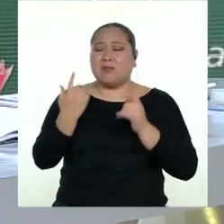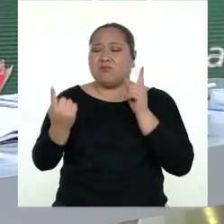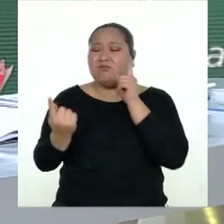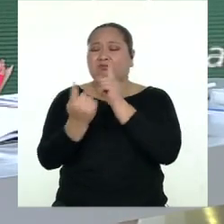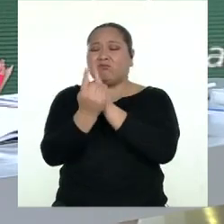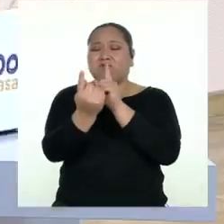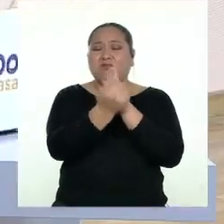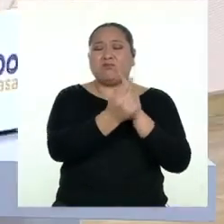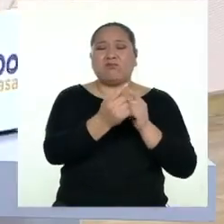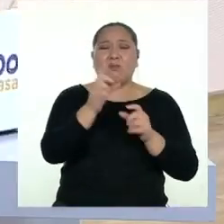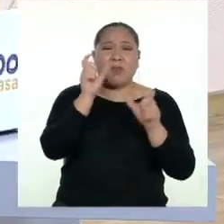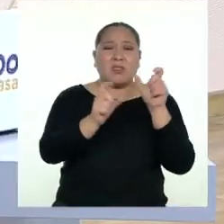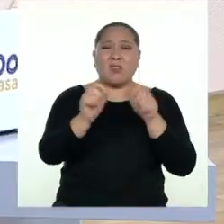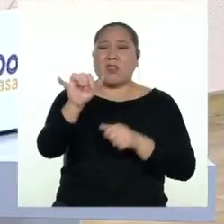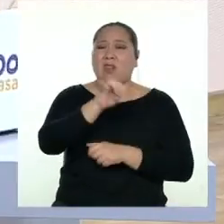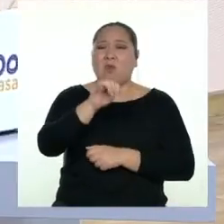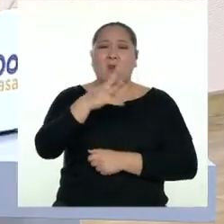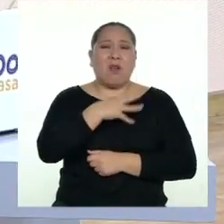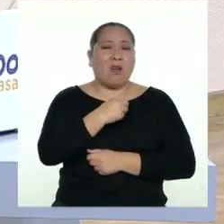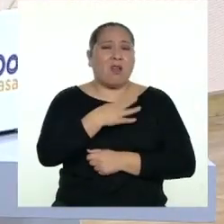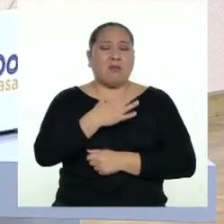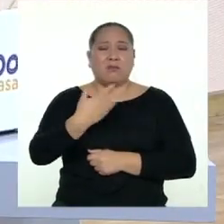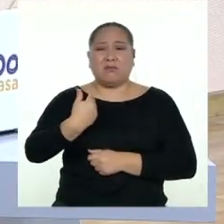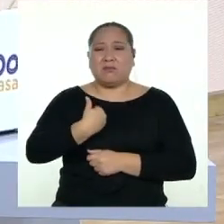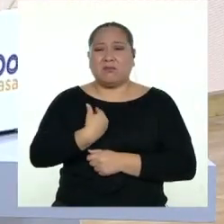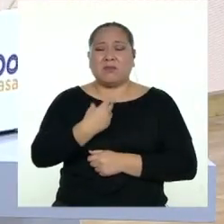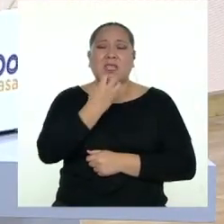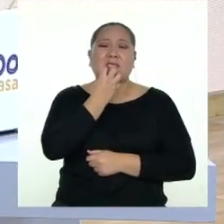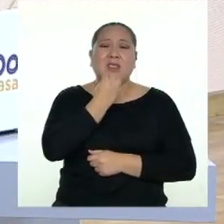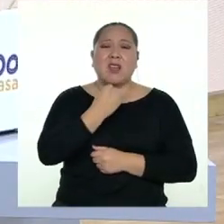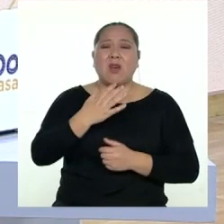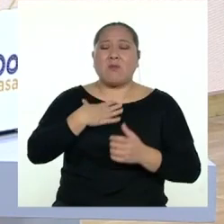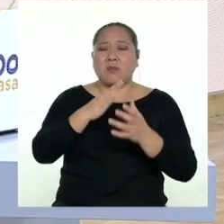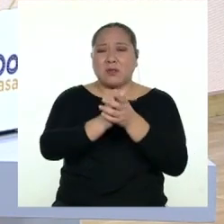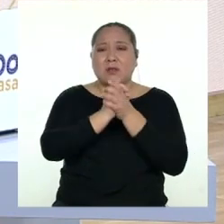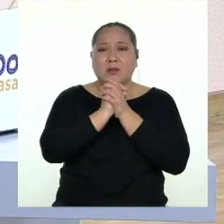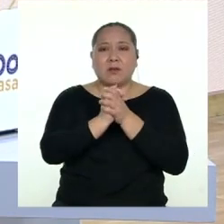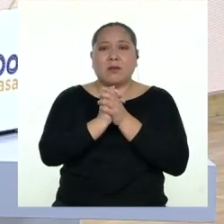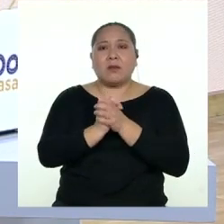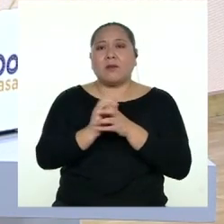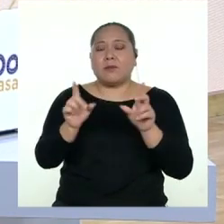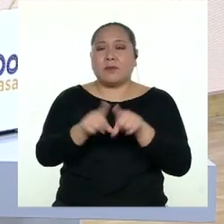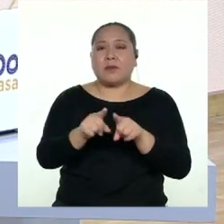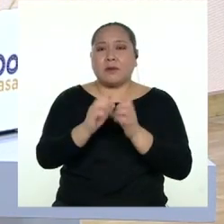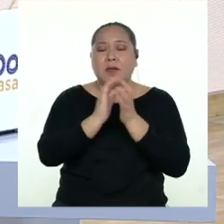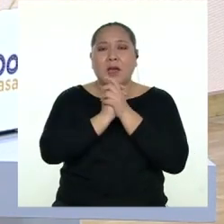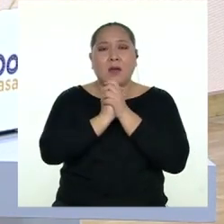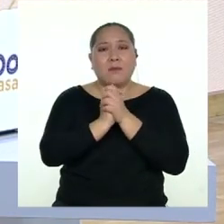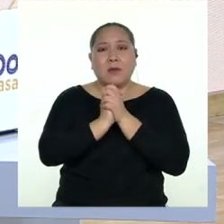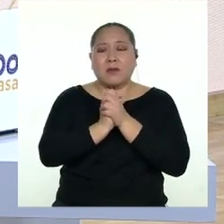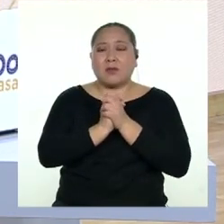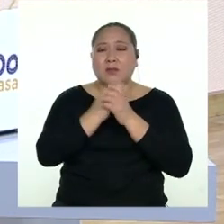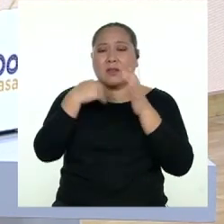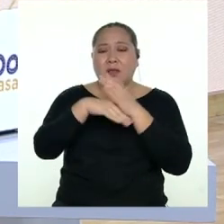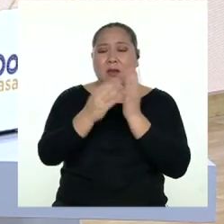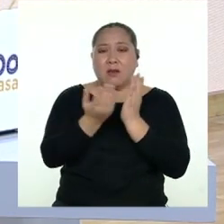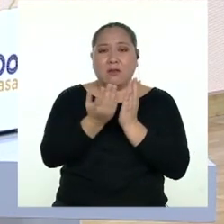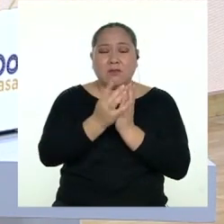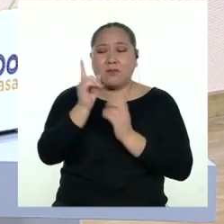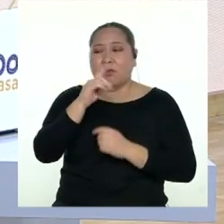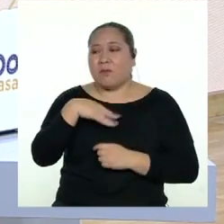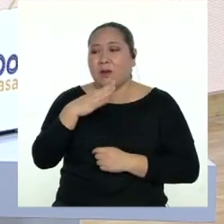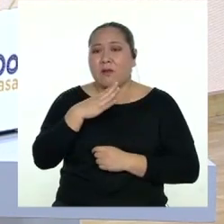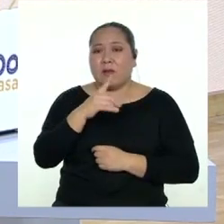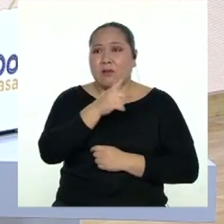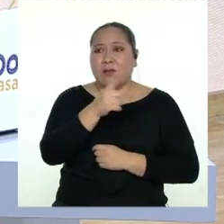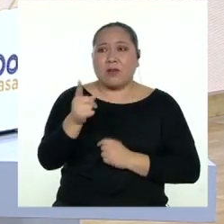de mi edad. Extraño a mis amigos y amigas del colegio y tampoco puedo hablar con ellos mucho